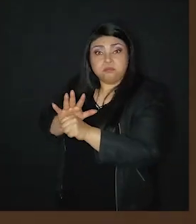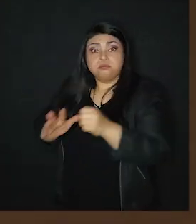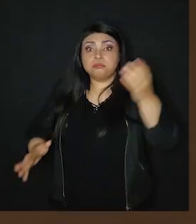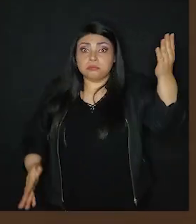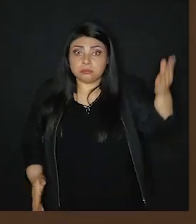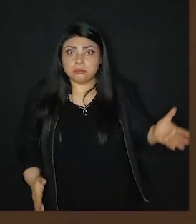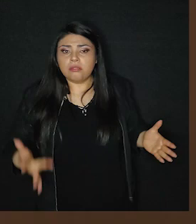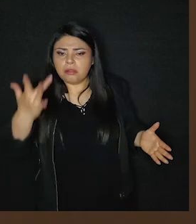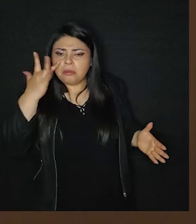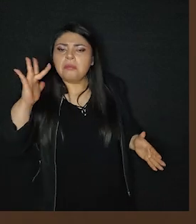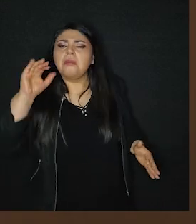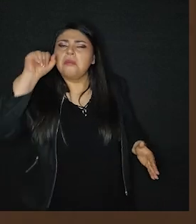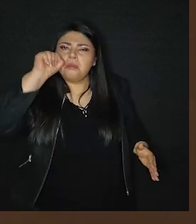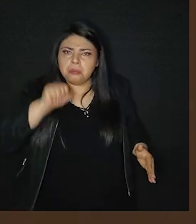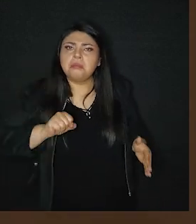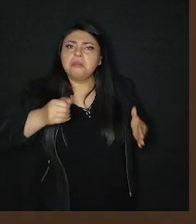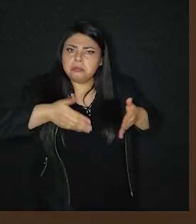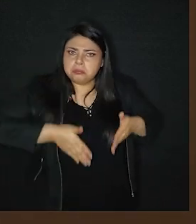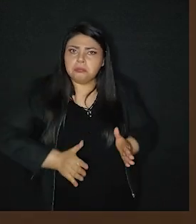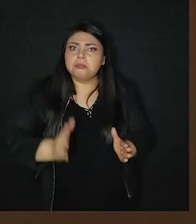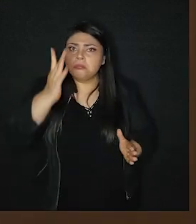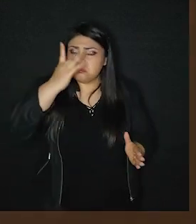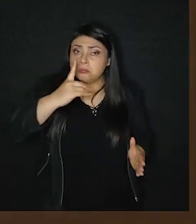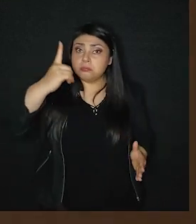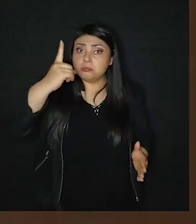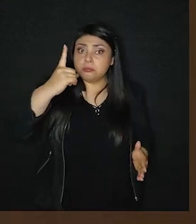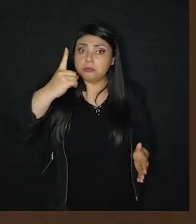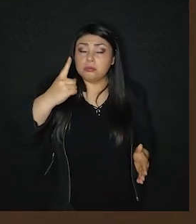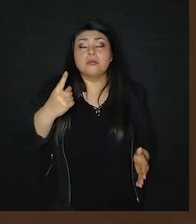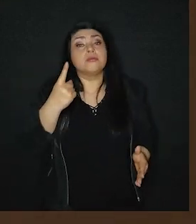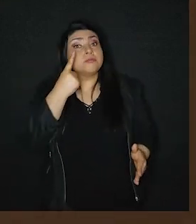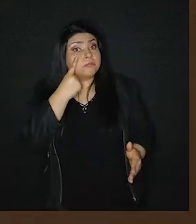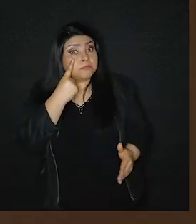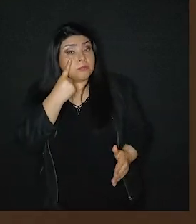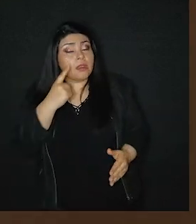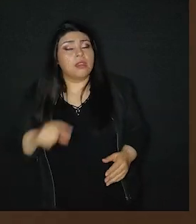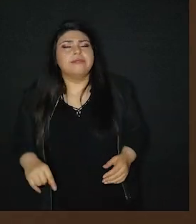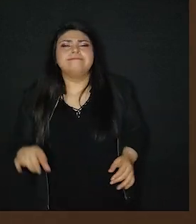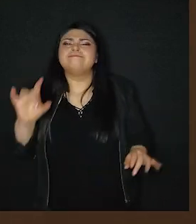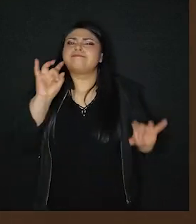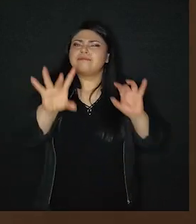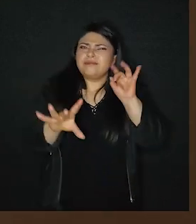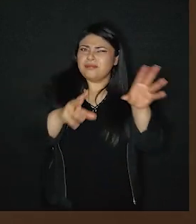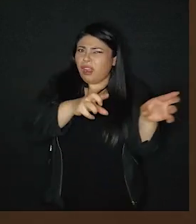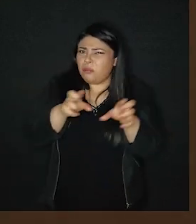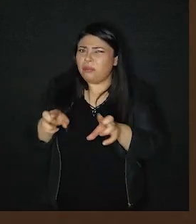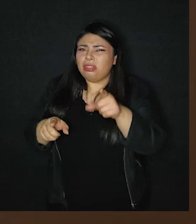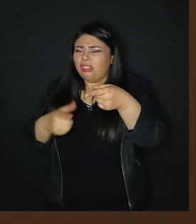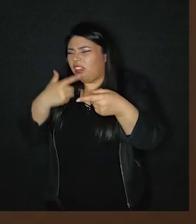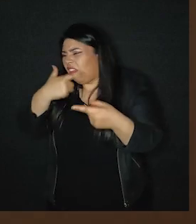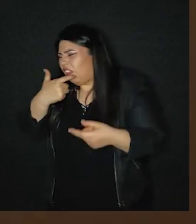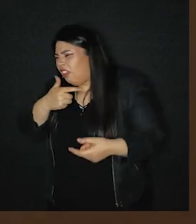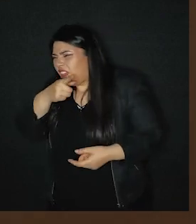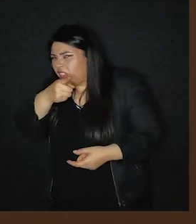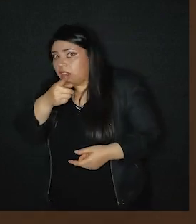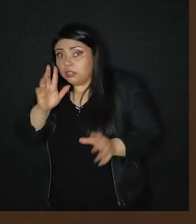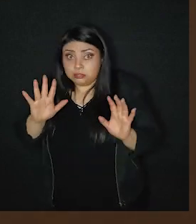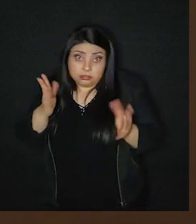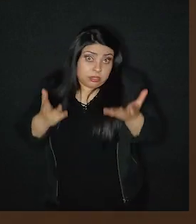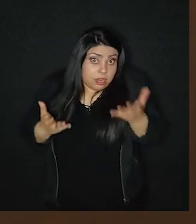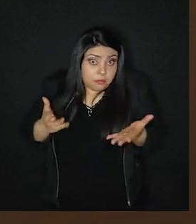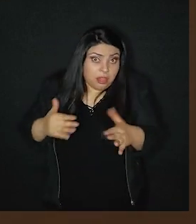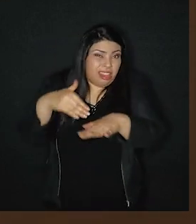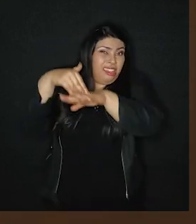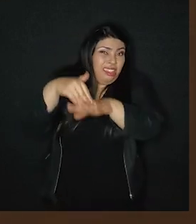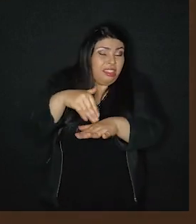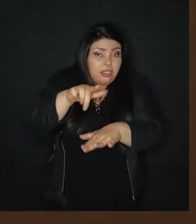era y tal vez esta palabra te sirve para ti si hay gente que se ha burlado de ti déjame decirte